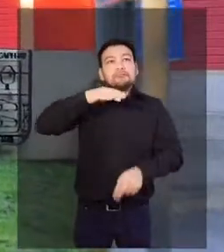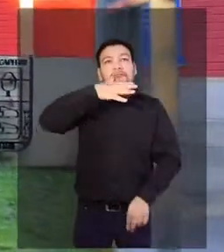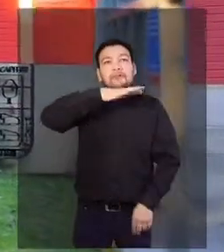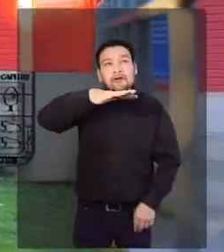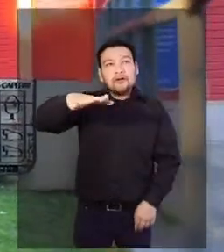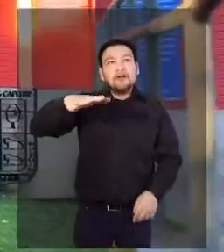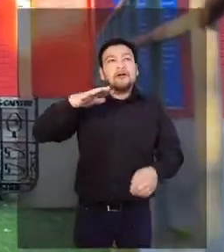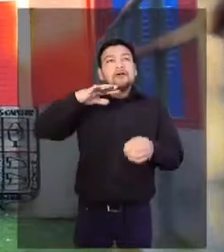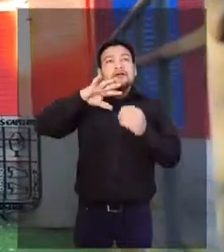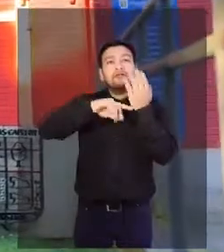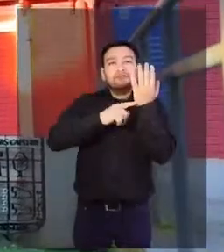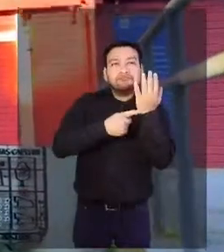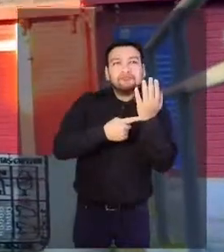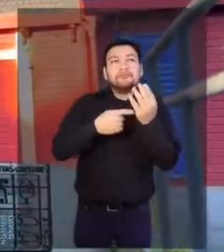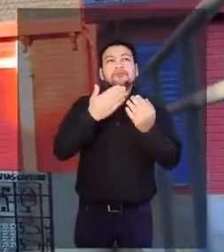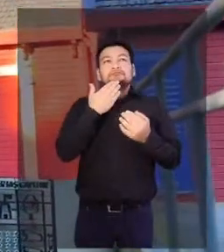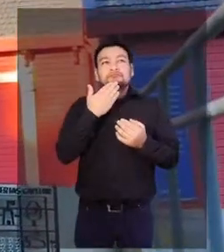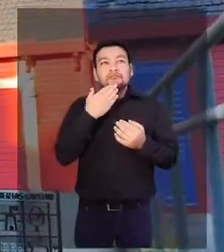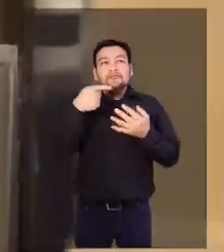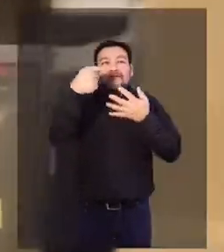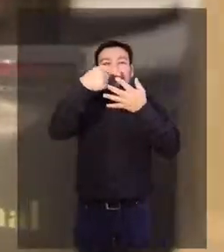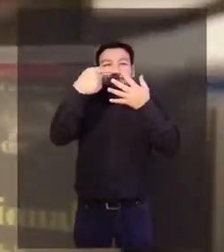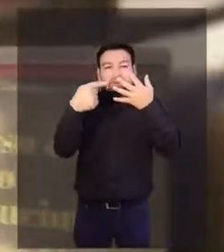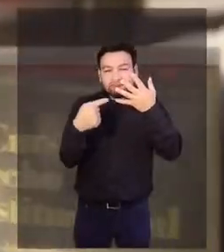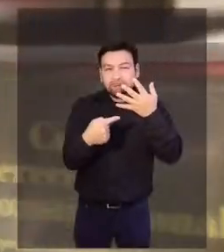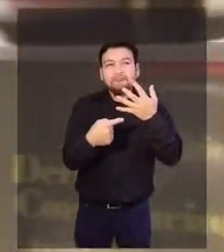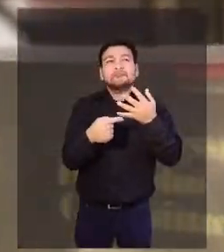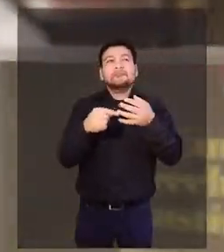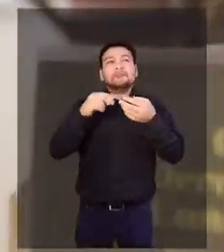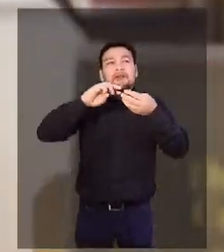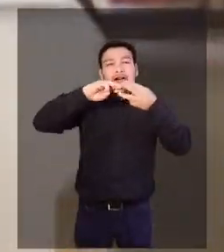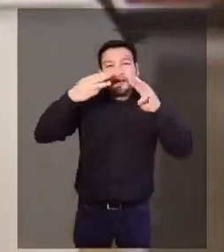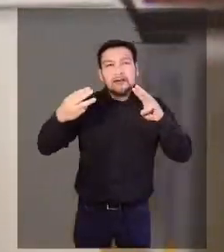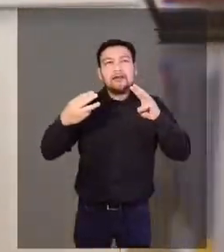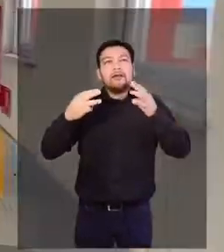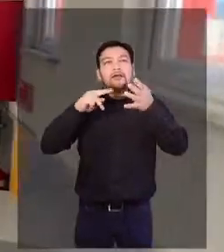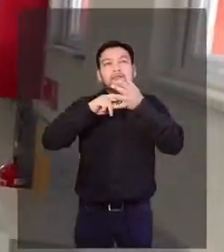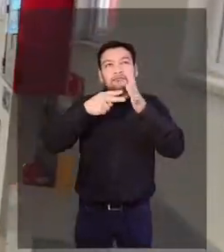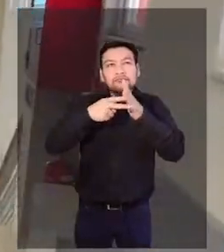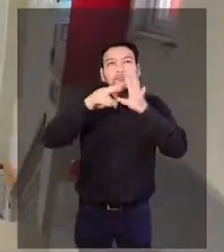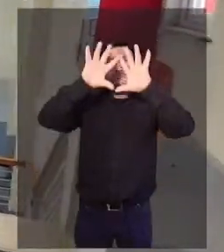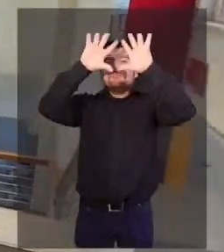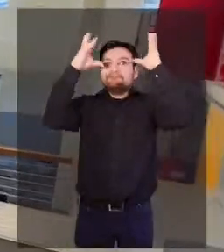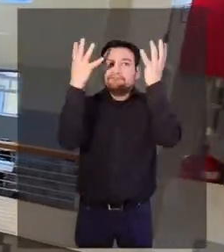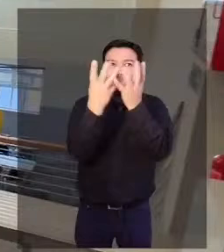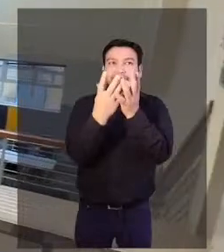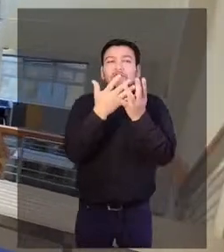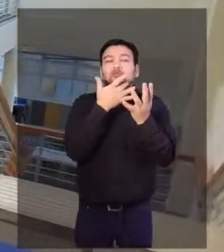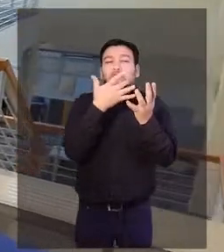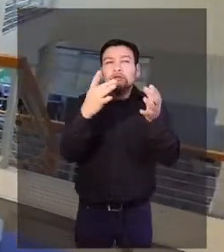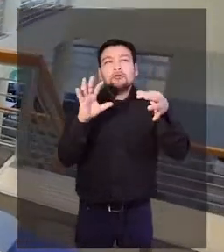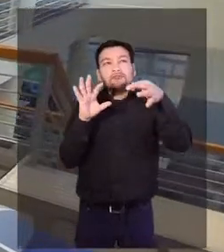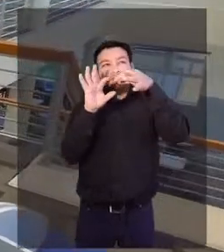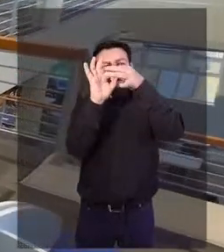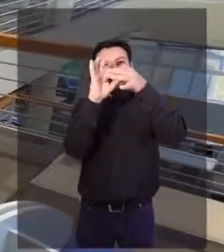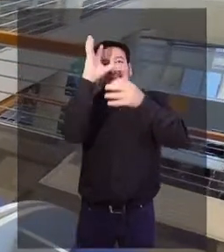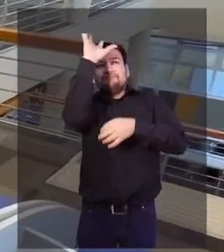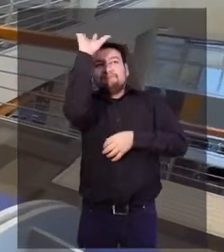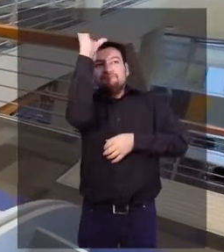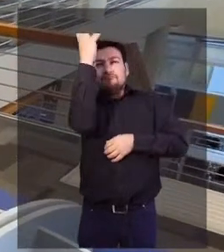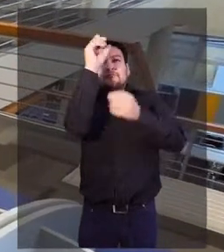A lo largo de sus 34 años de existencia, nuestra sede de Puerto Montt ha experimentado un desarrollo